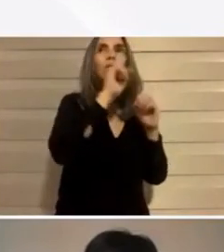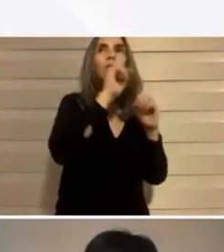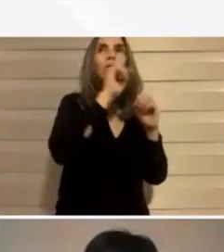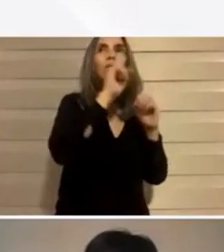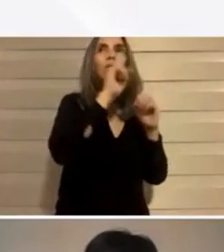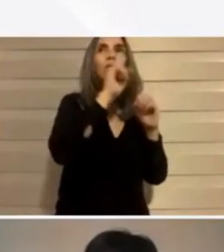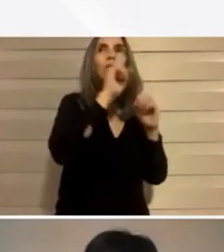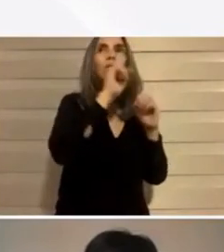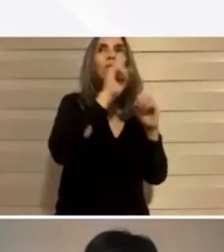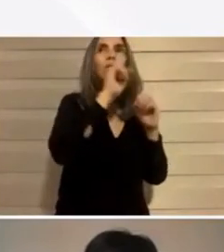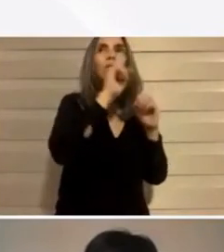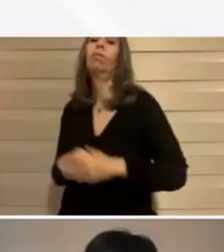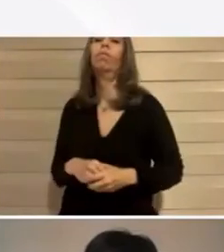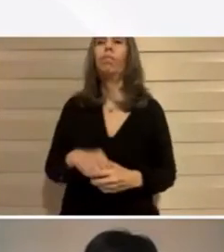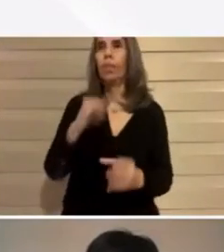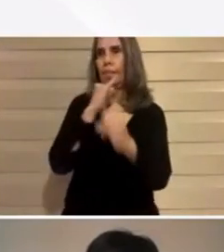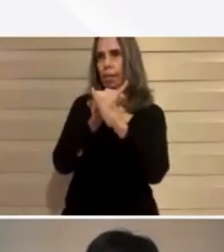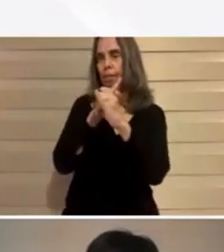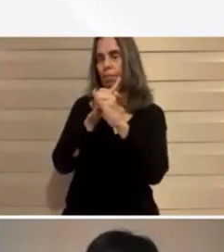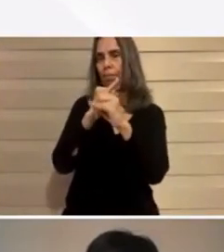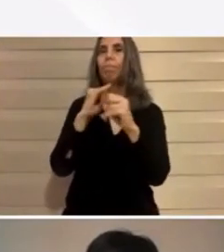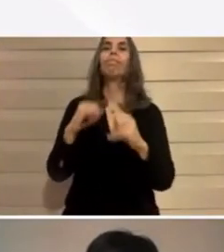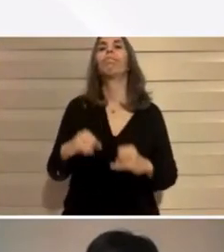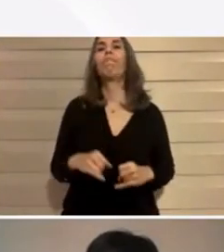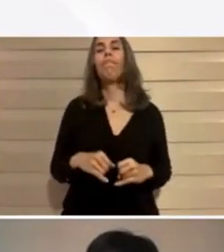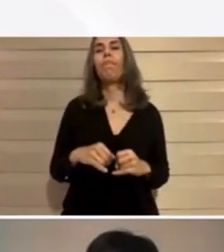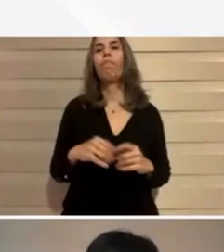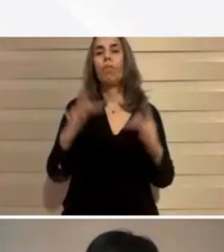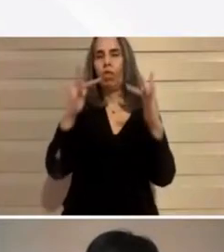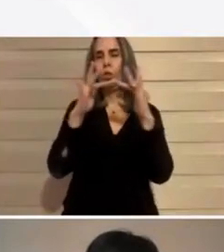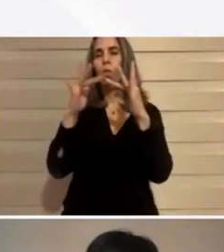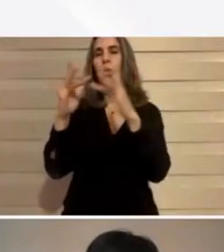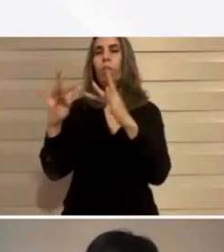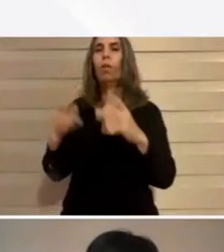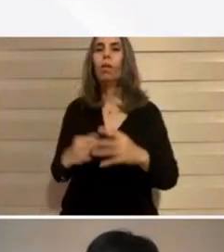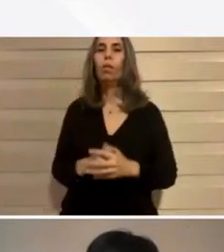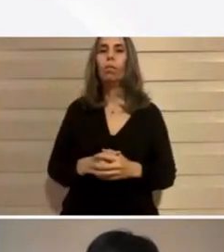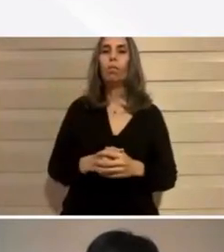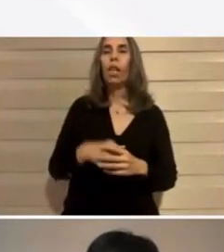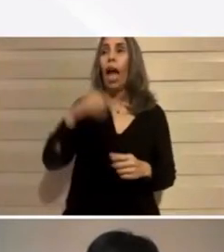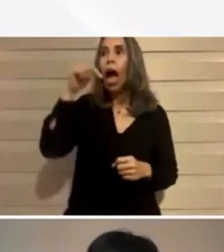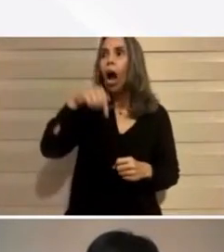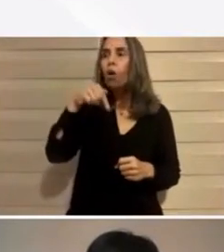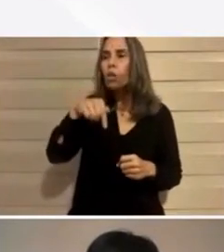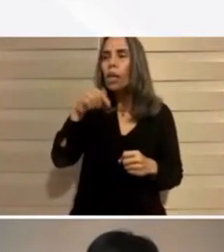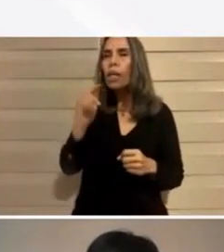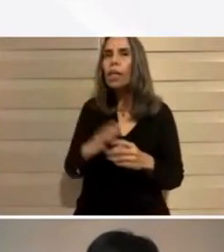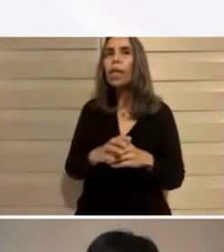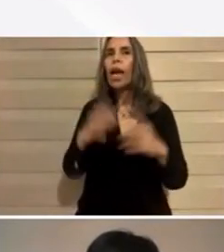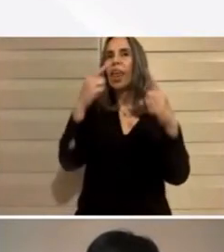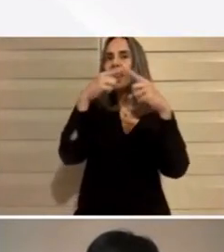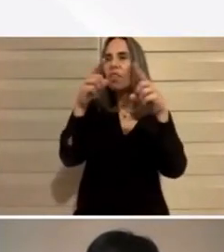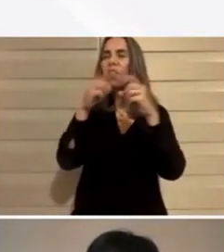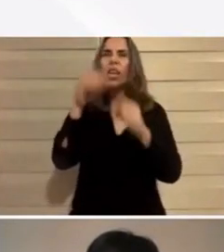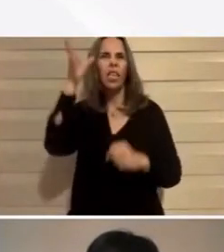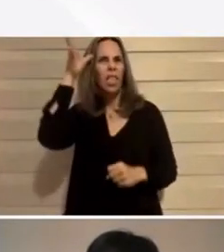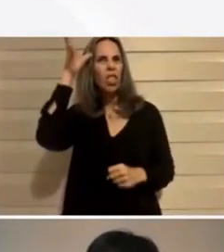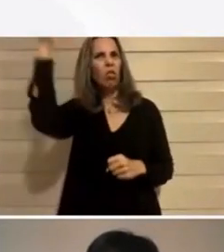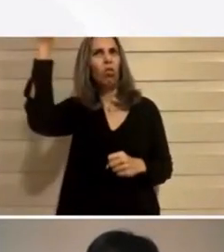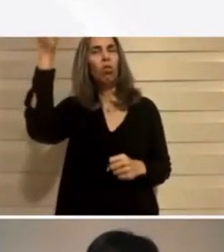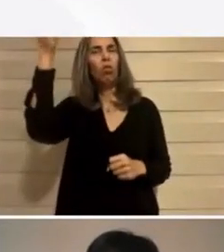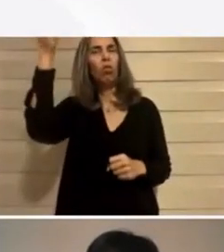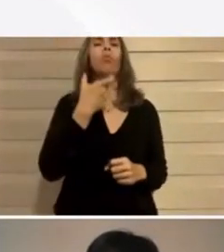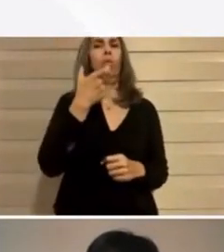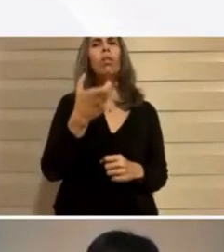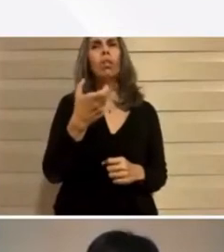les invitamos es a descubrir los conceptos de la economía. ¿Y por qué la economía? La economía es algo extraño.